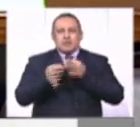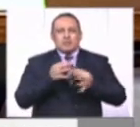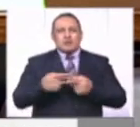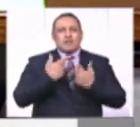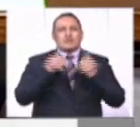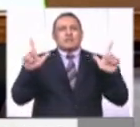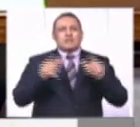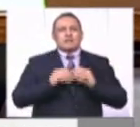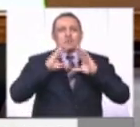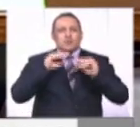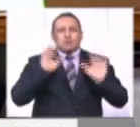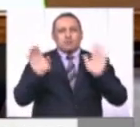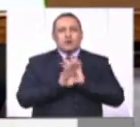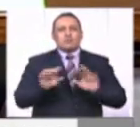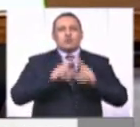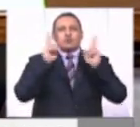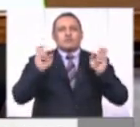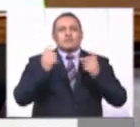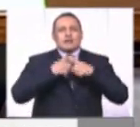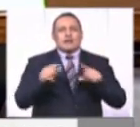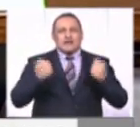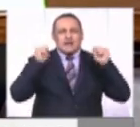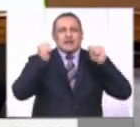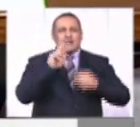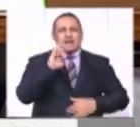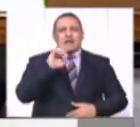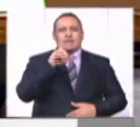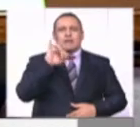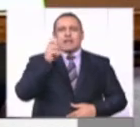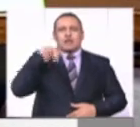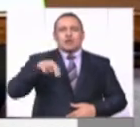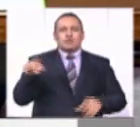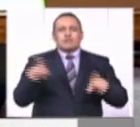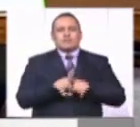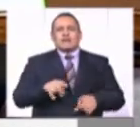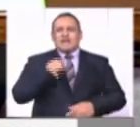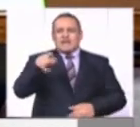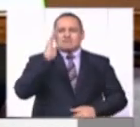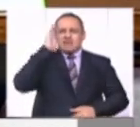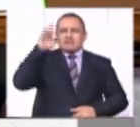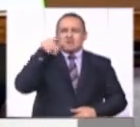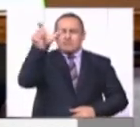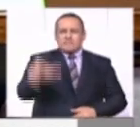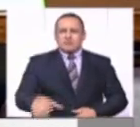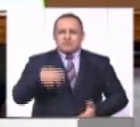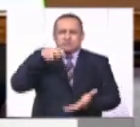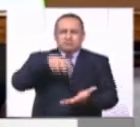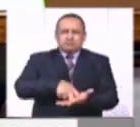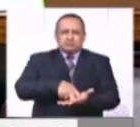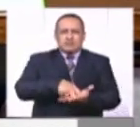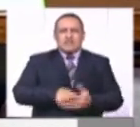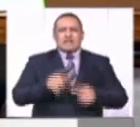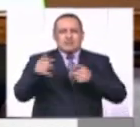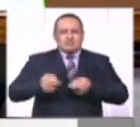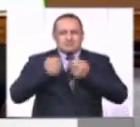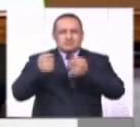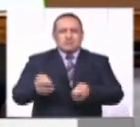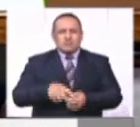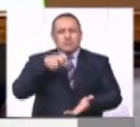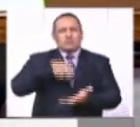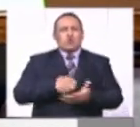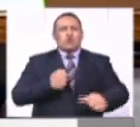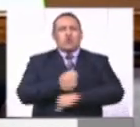presidente hablamos del delito de rebelión y cuando uno dice hay que arrodillar a los golpistas O sea hay que arrodillar al congreso de la